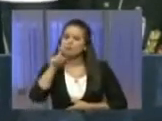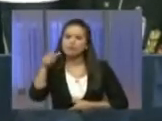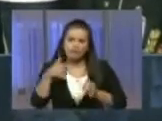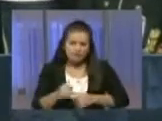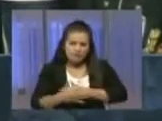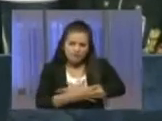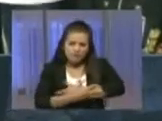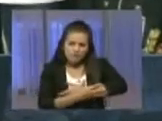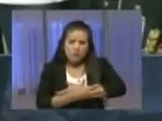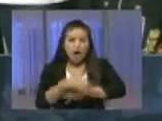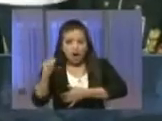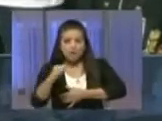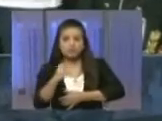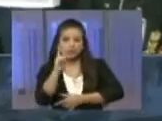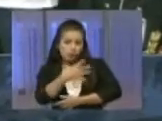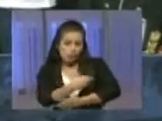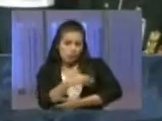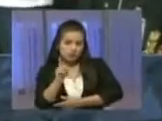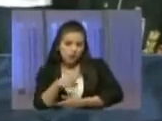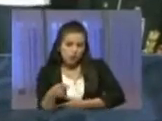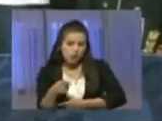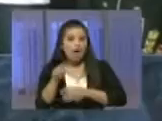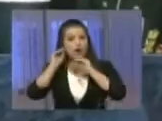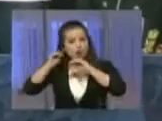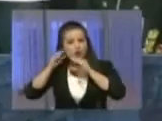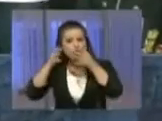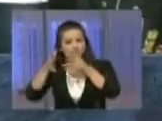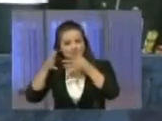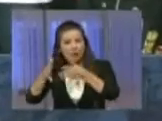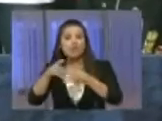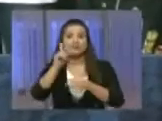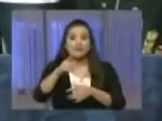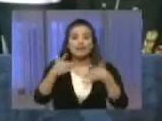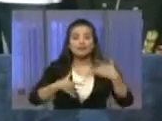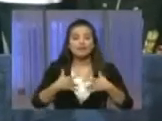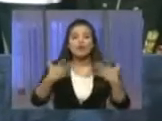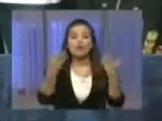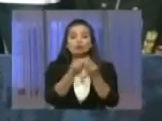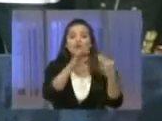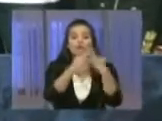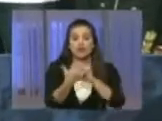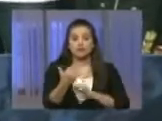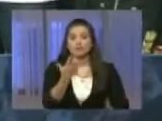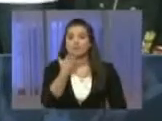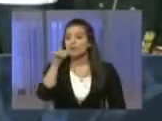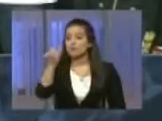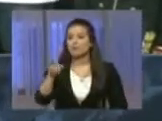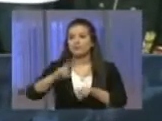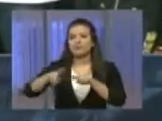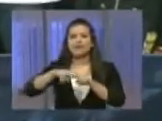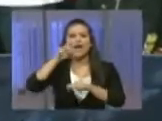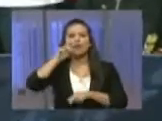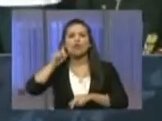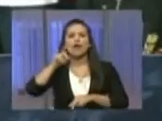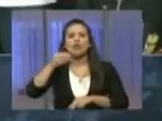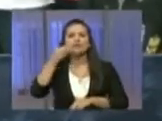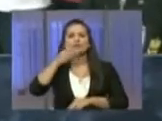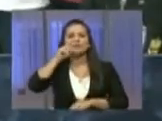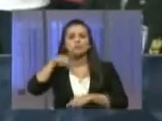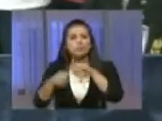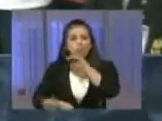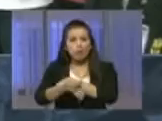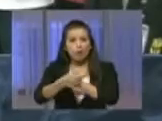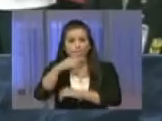establece una jornada con todos los muchachas del barrio cuando una niña sale en estado adolescente o menor de edad o